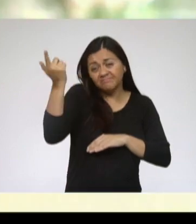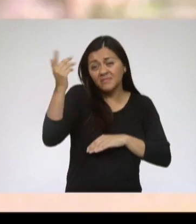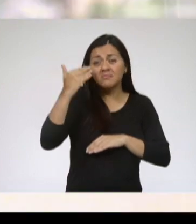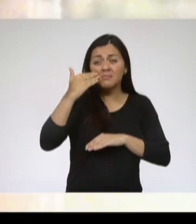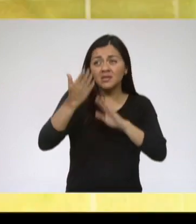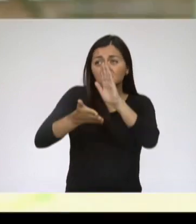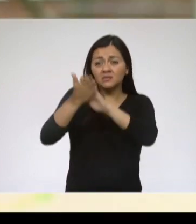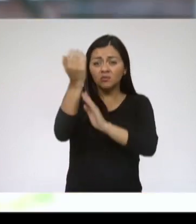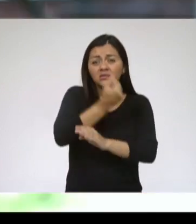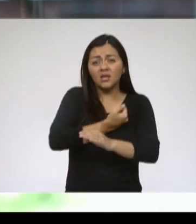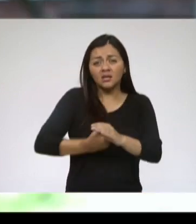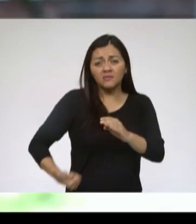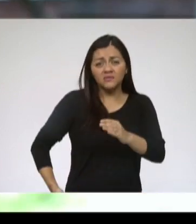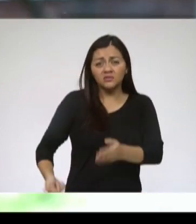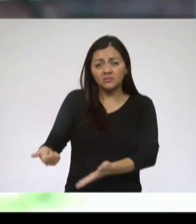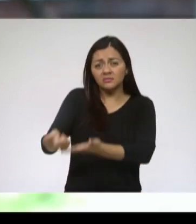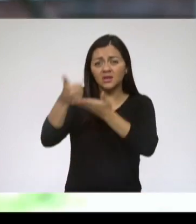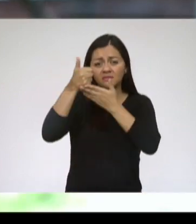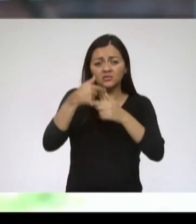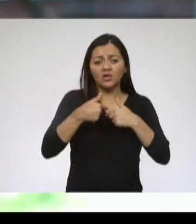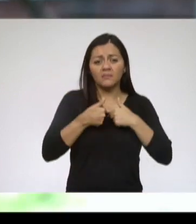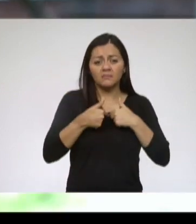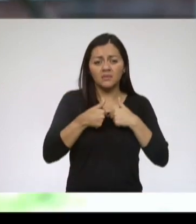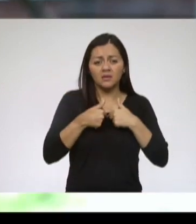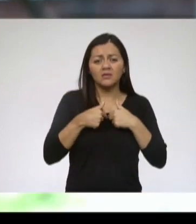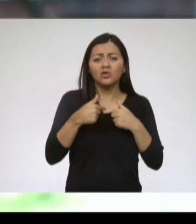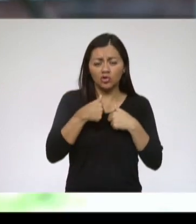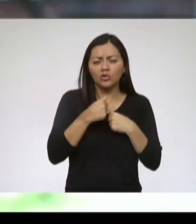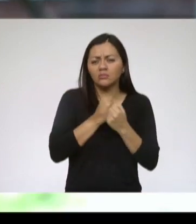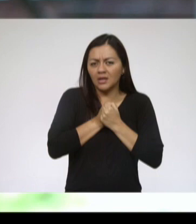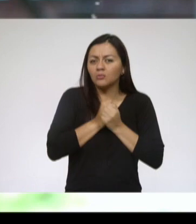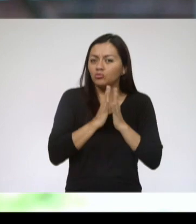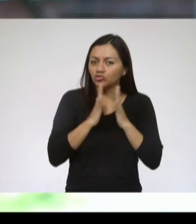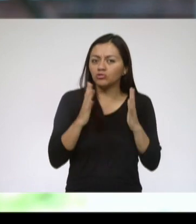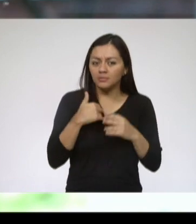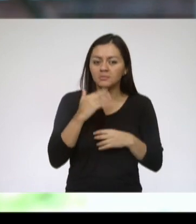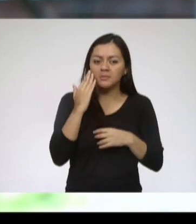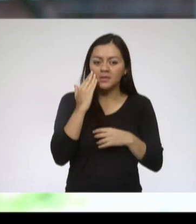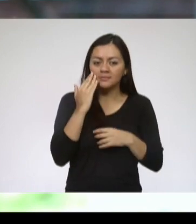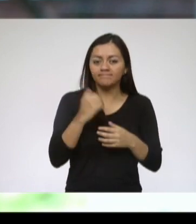mi bien, porque en cierto modo le extrañas.